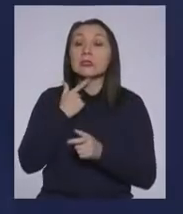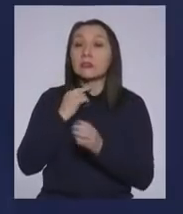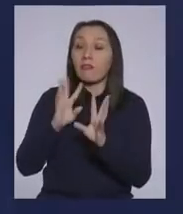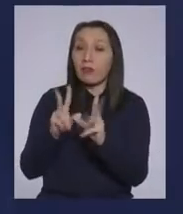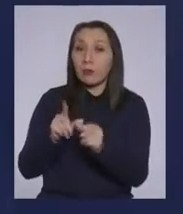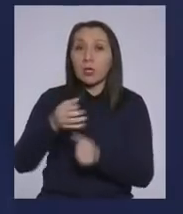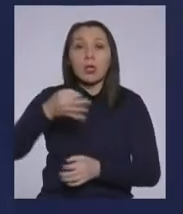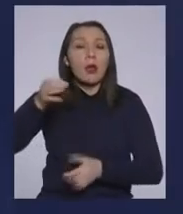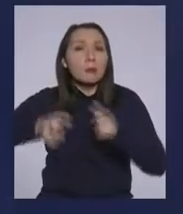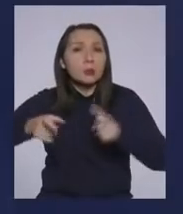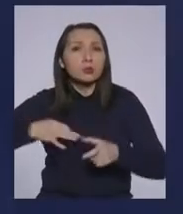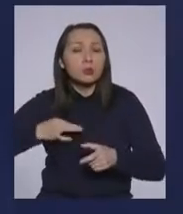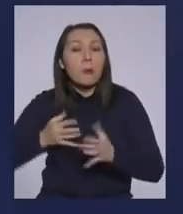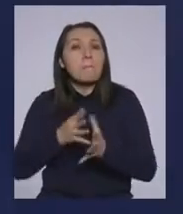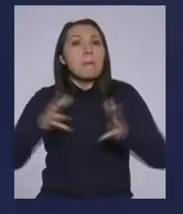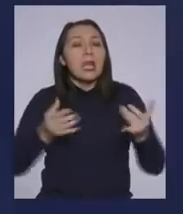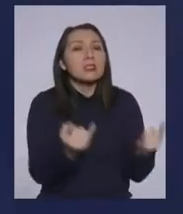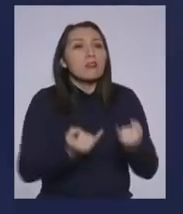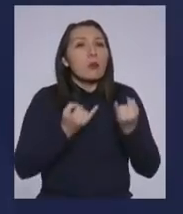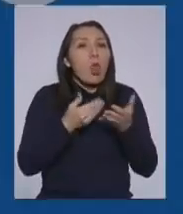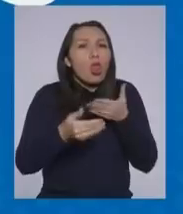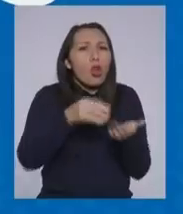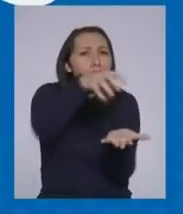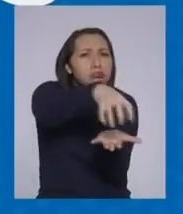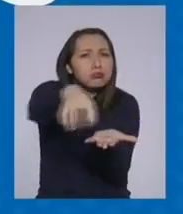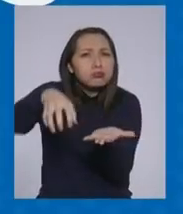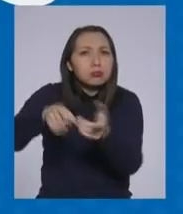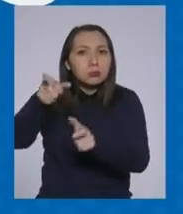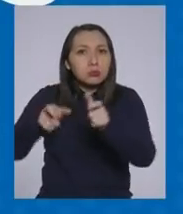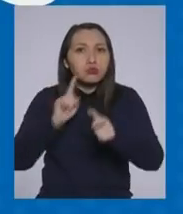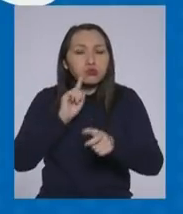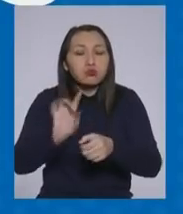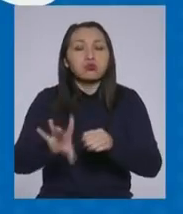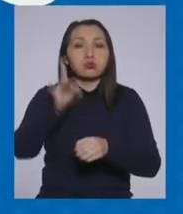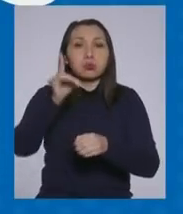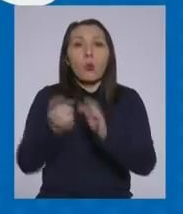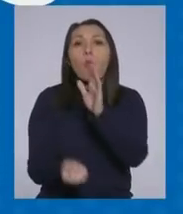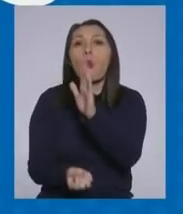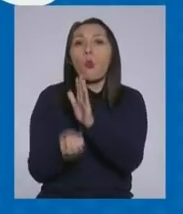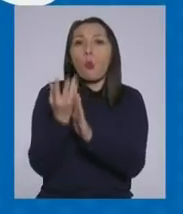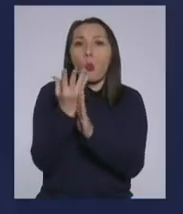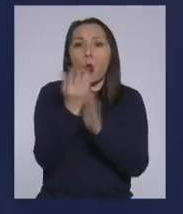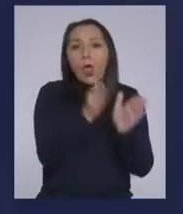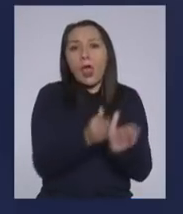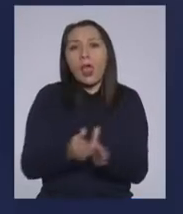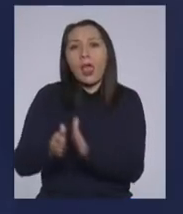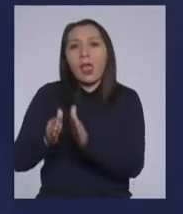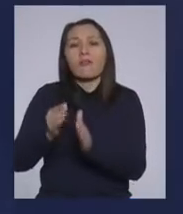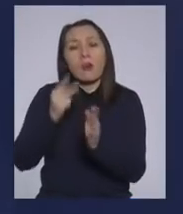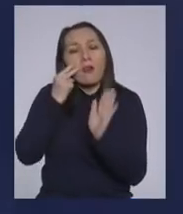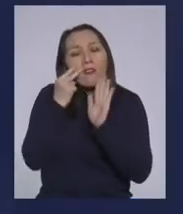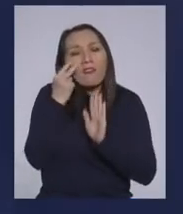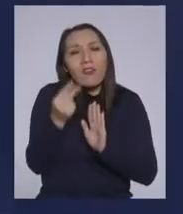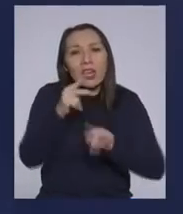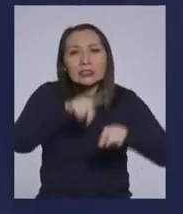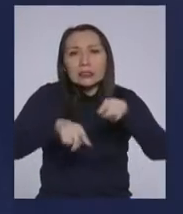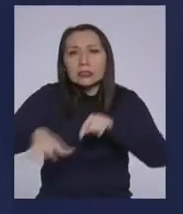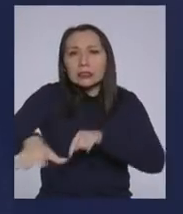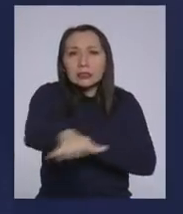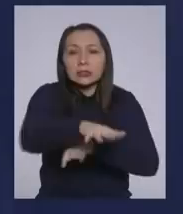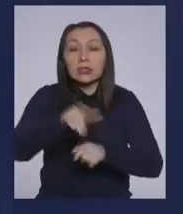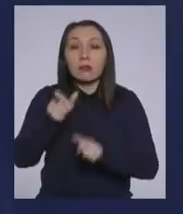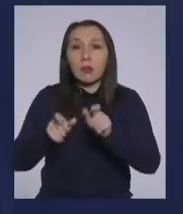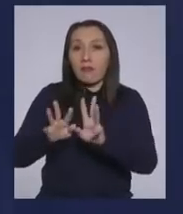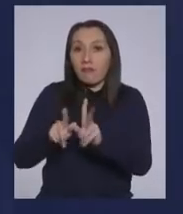de los ciudadanos por contar con mayor información, lo que hemos hecho es generar un nuevo visor territorial que va a permitir que las